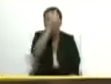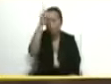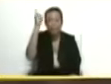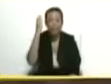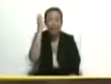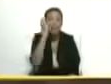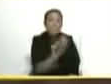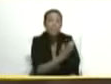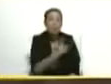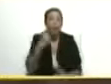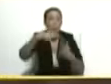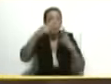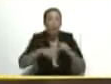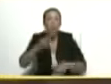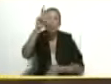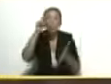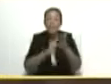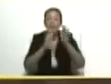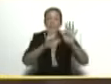Llegó el